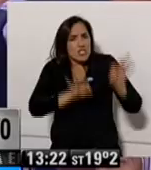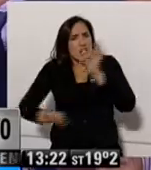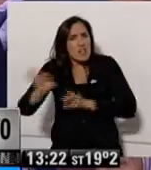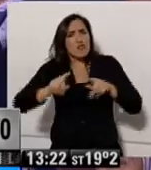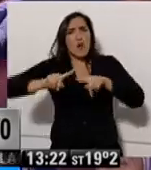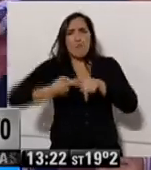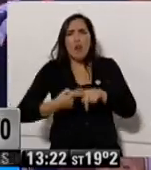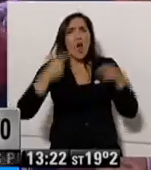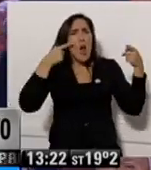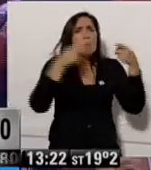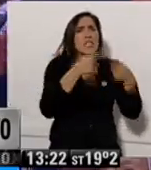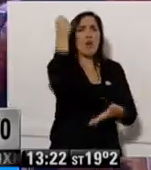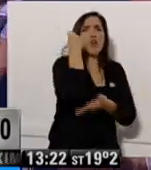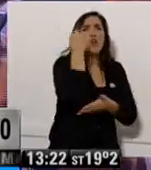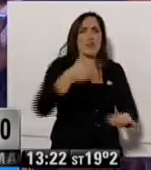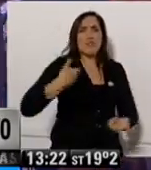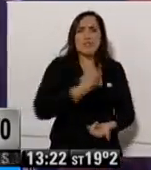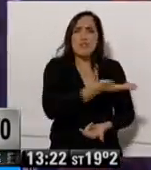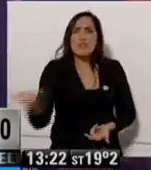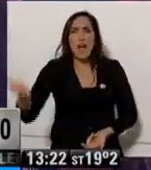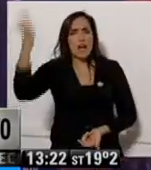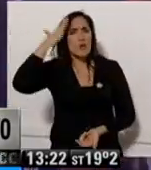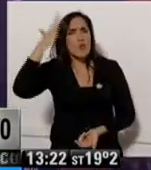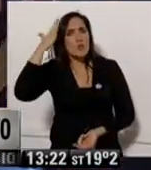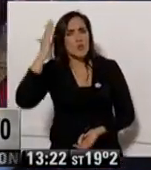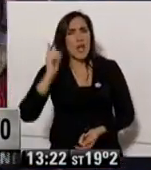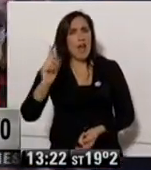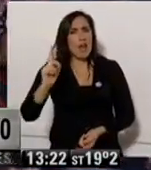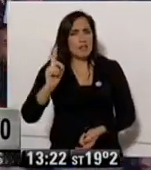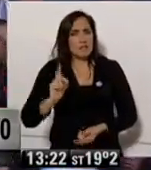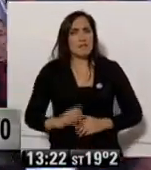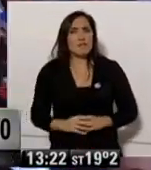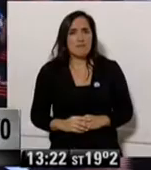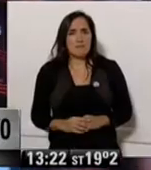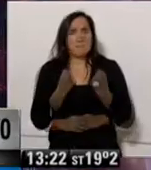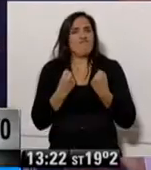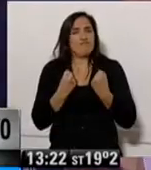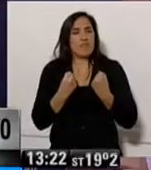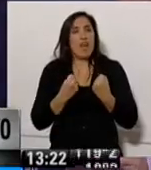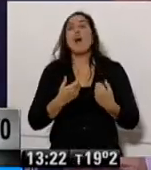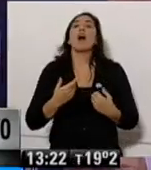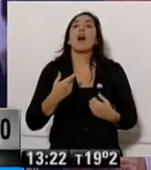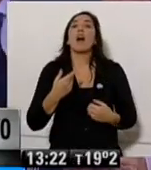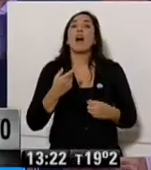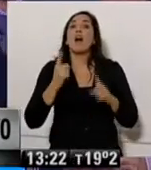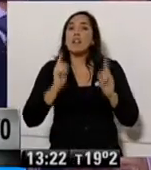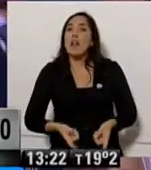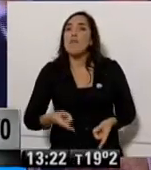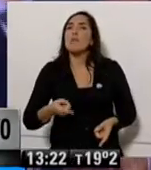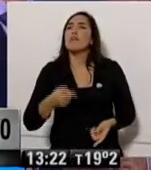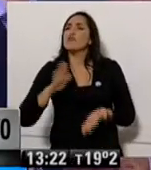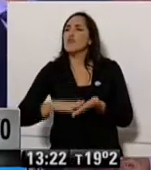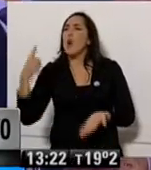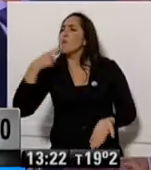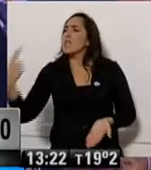objetivos económicos, sociales y culturales. Y en cuanto a los